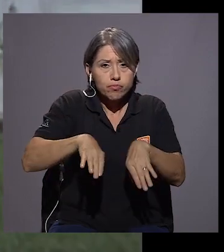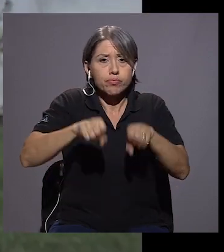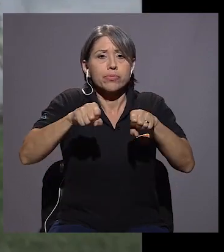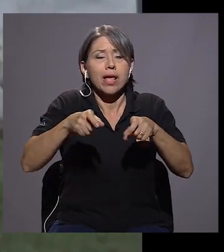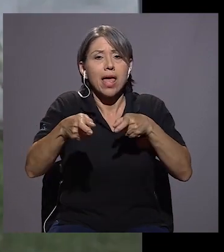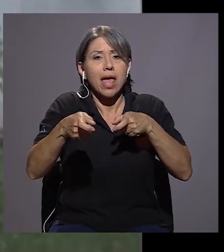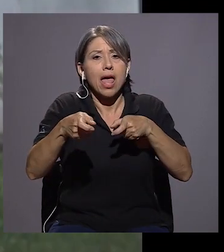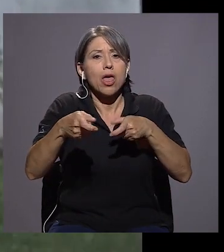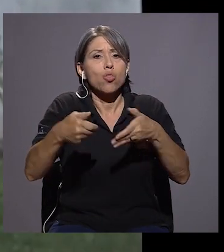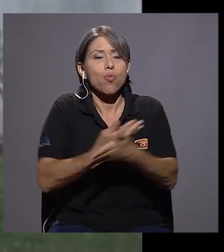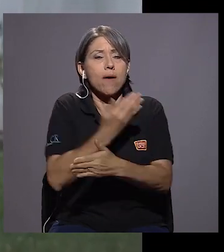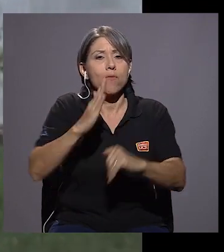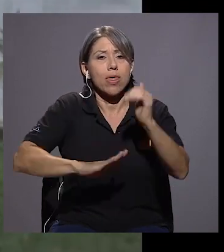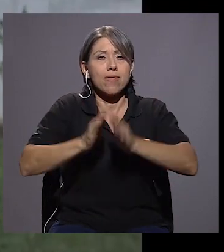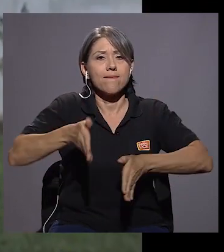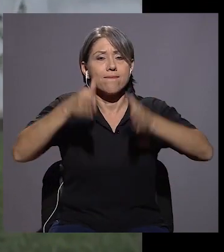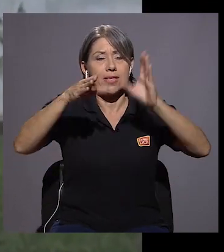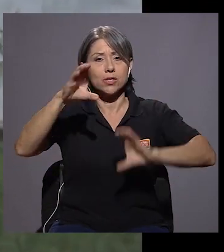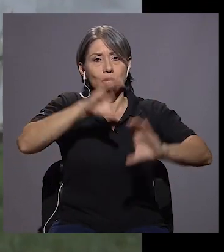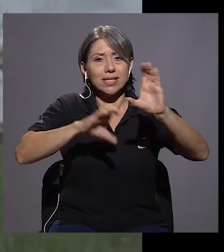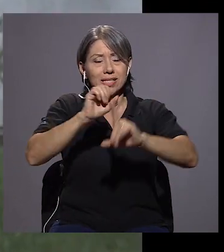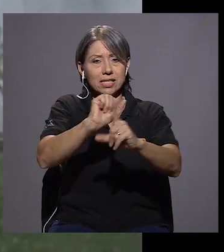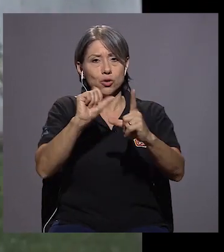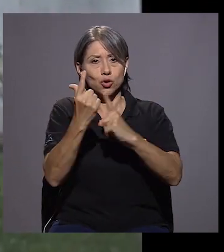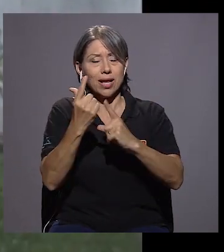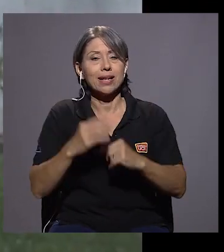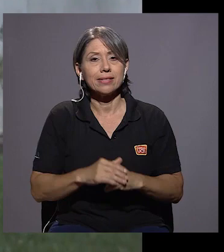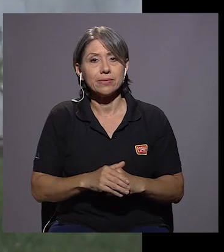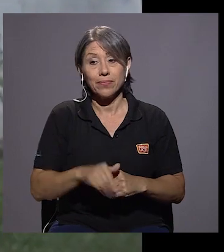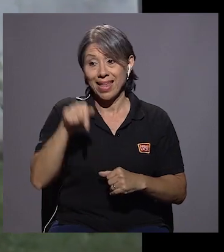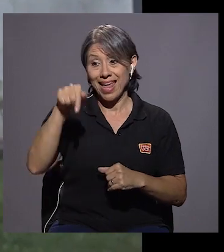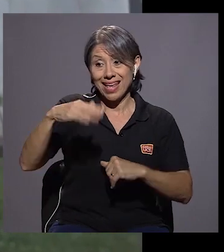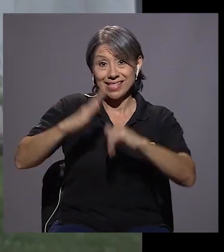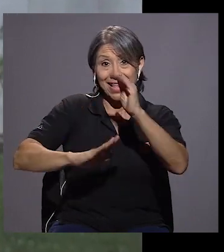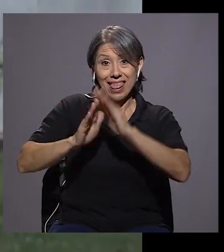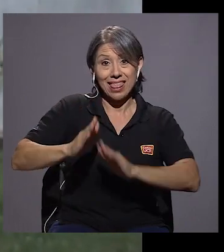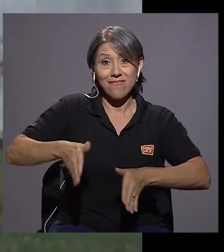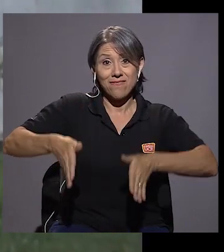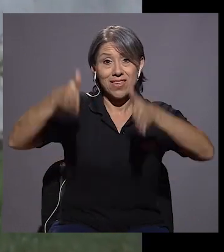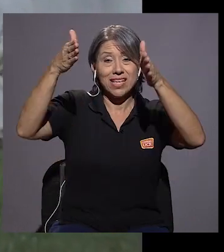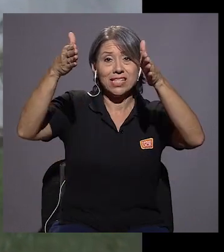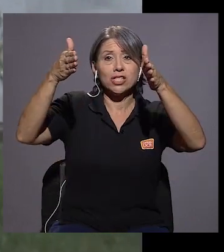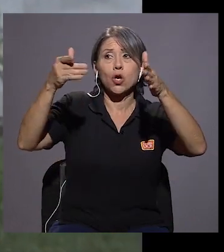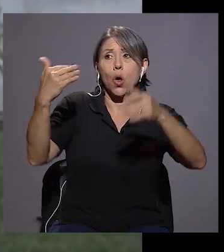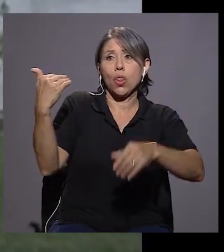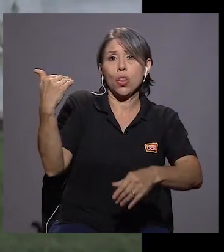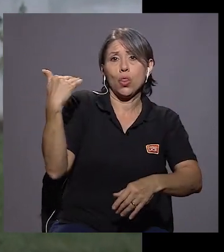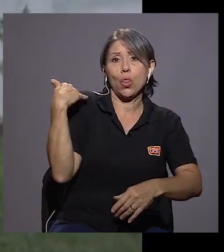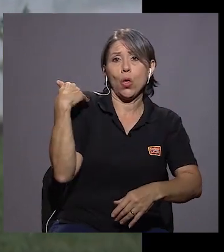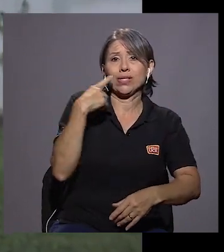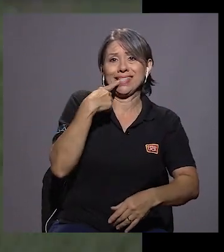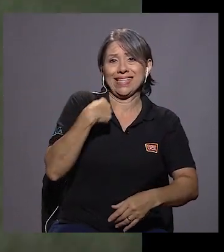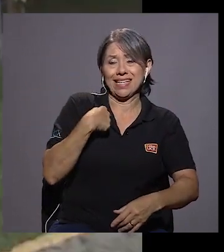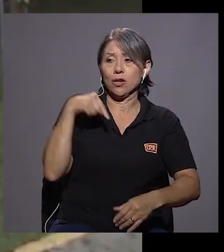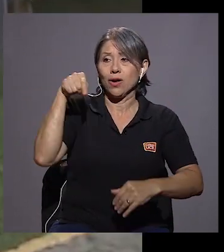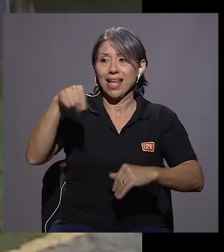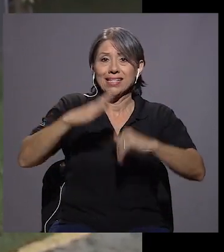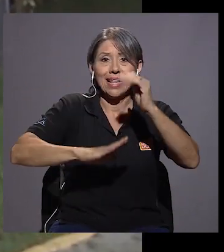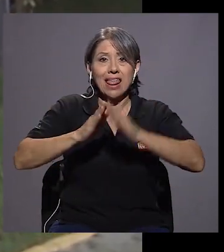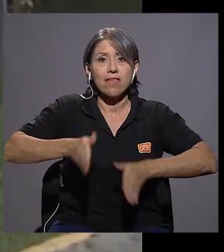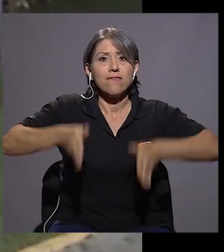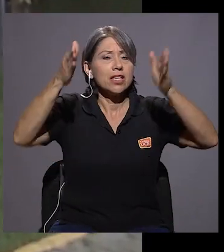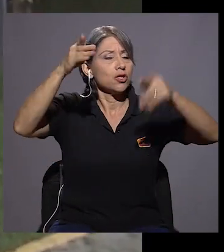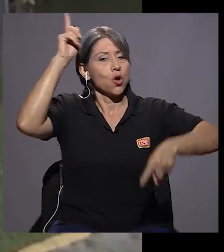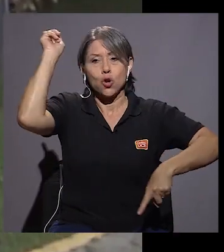edificio de Ciencias Sociales. Un edificio que nos lo hicieron creer como un